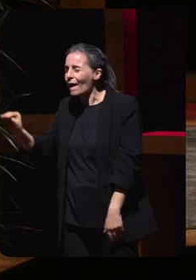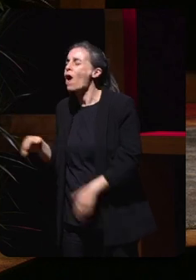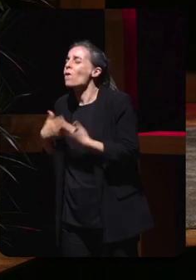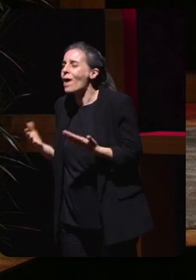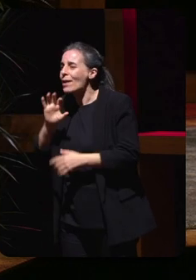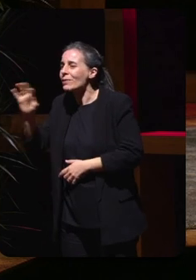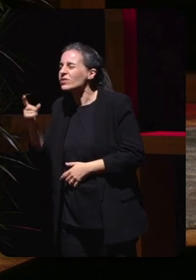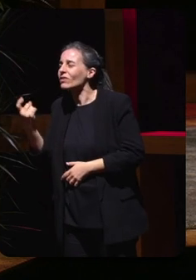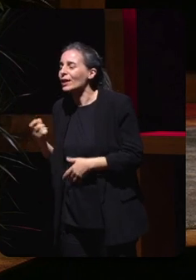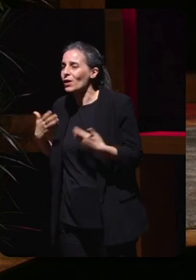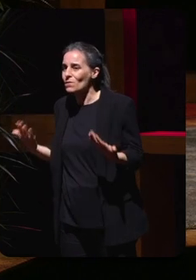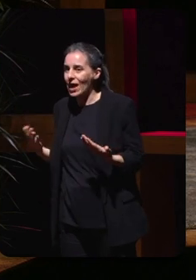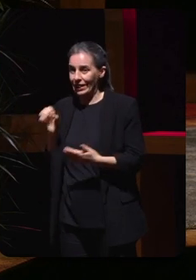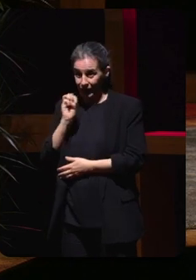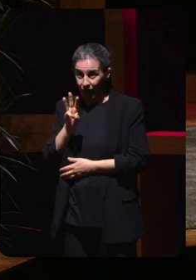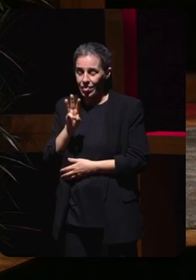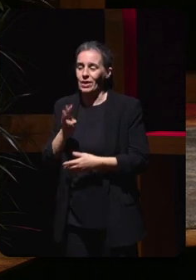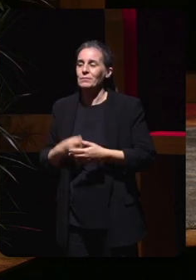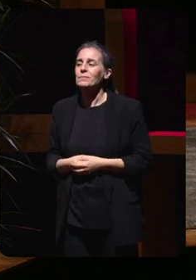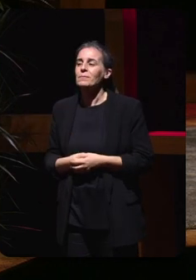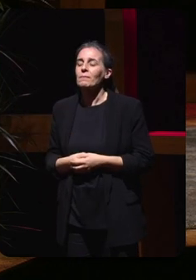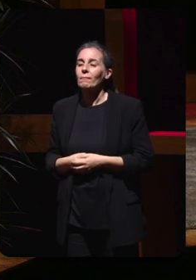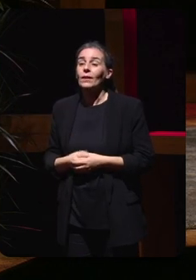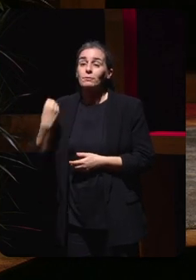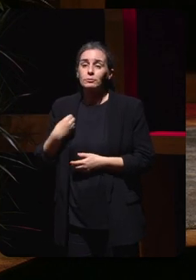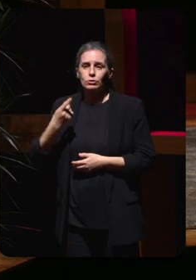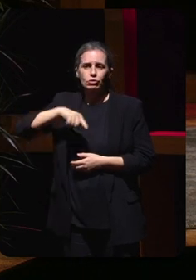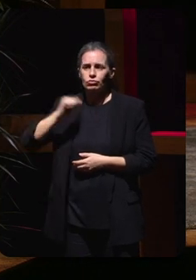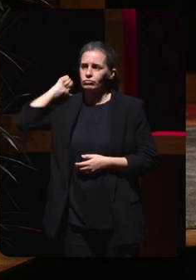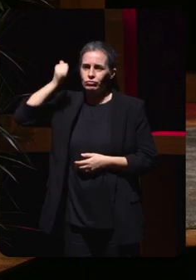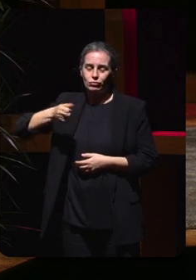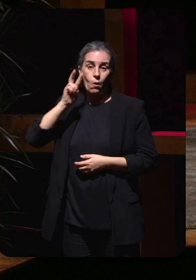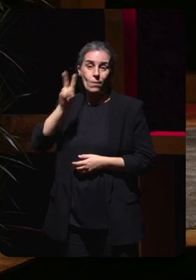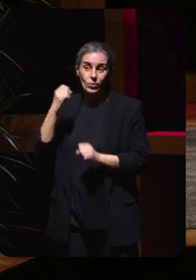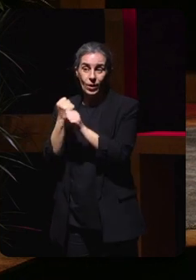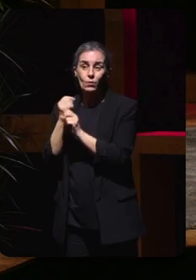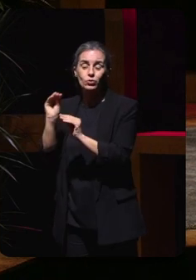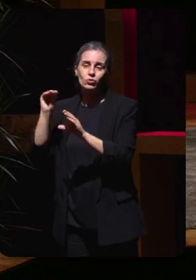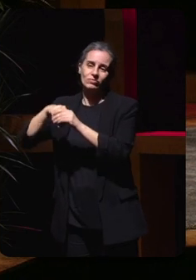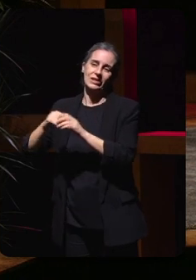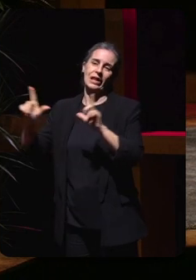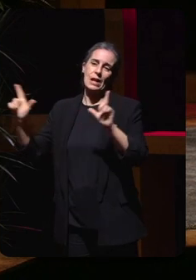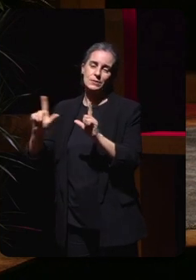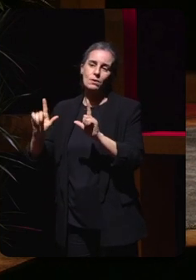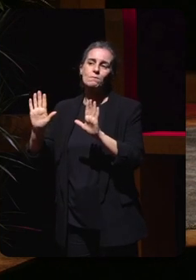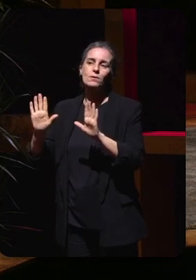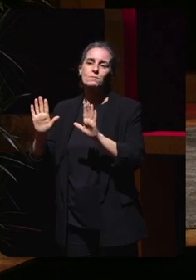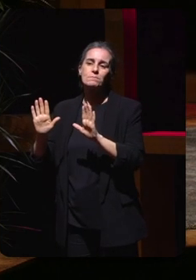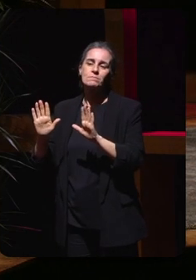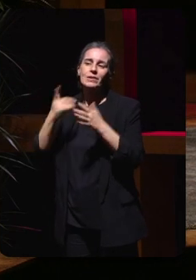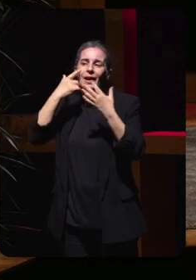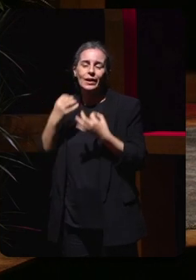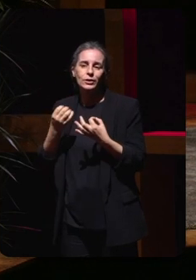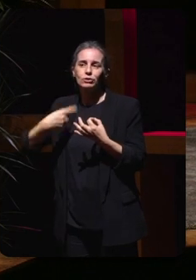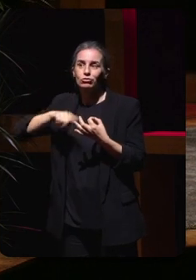¿cuáles son esos 13? Y por lo tanto hemos visto durante mucho tiempo el trabajo de Rosa en televisión, pero claro, probablemente no